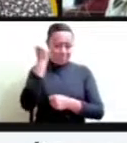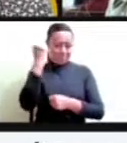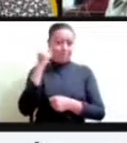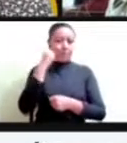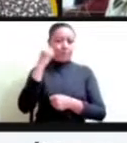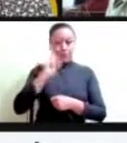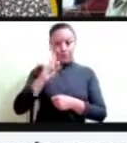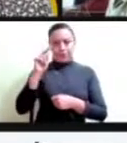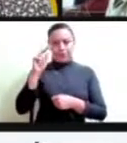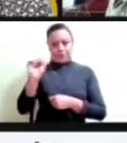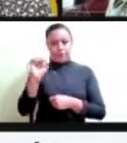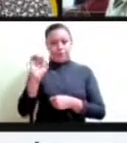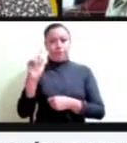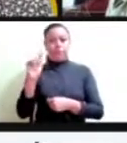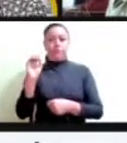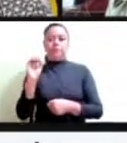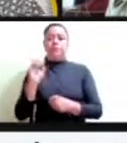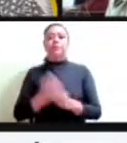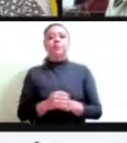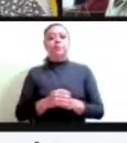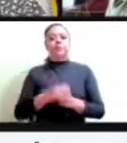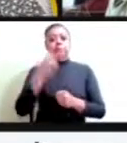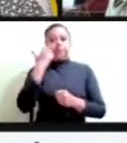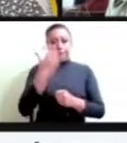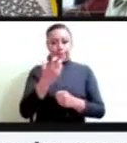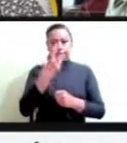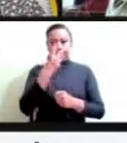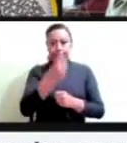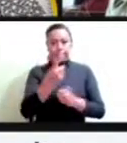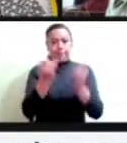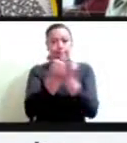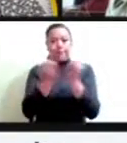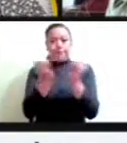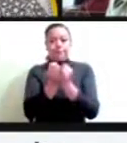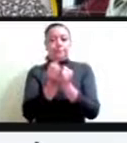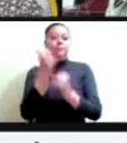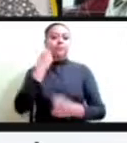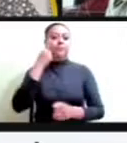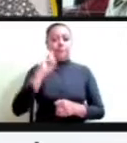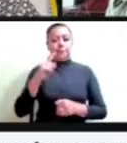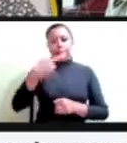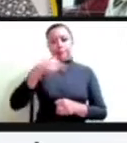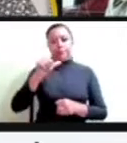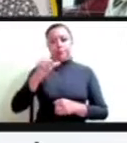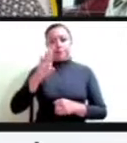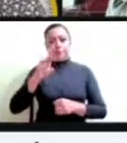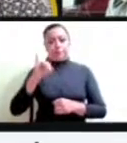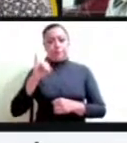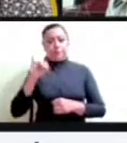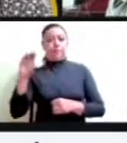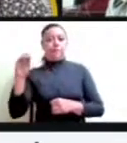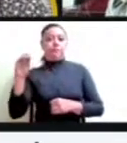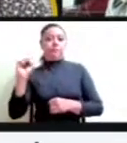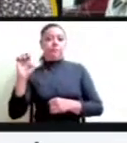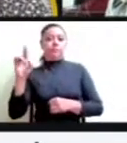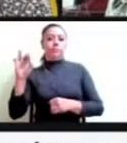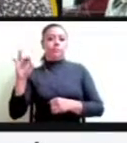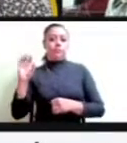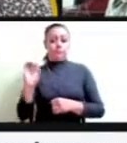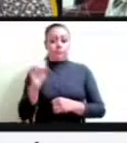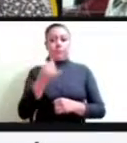también, aunque no están, a la diputada Gaby Osorio, que estuvo con nosotros, a la diputada Evelyn Parra,